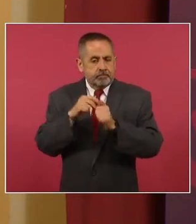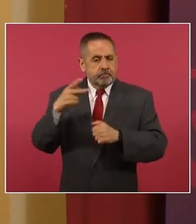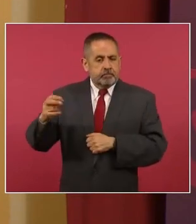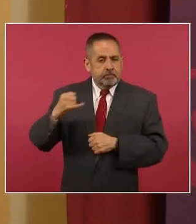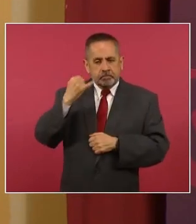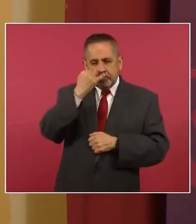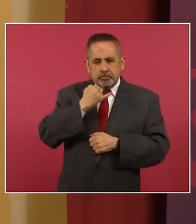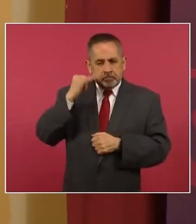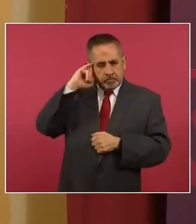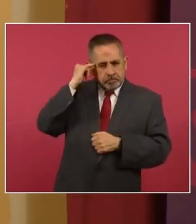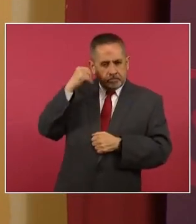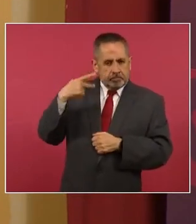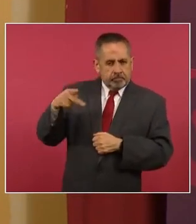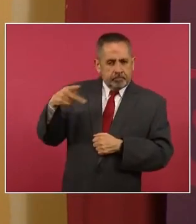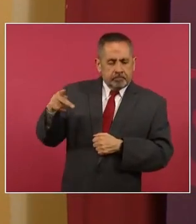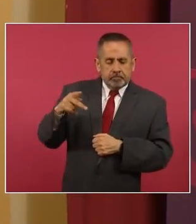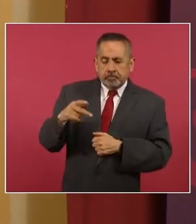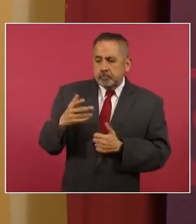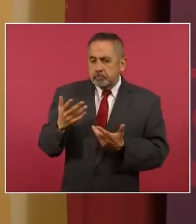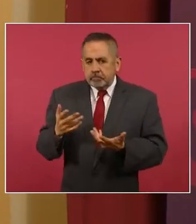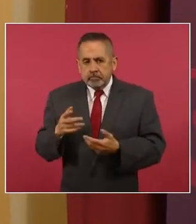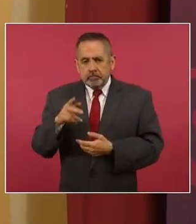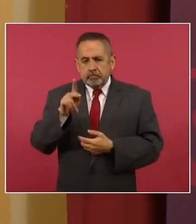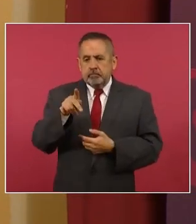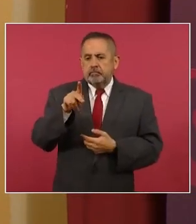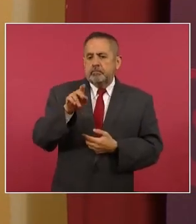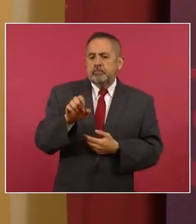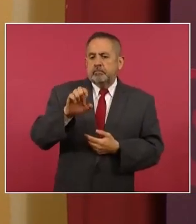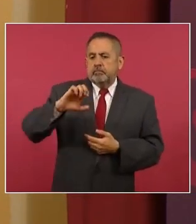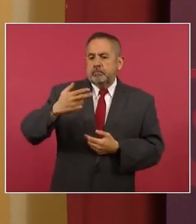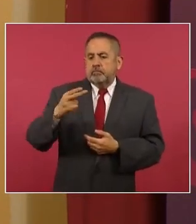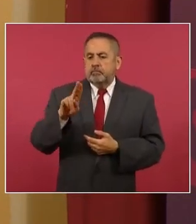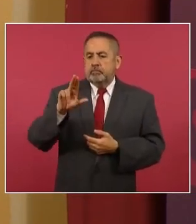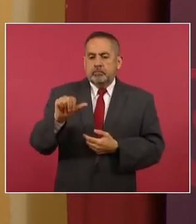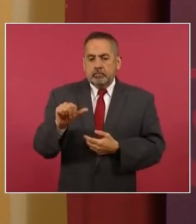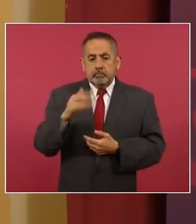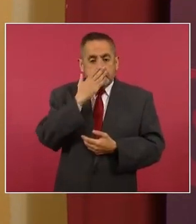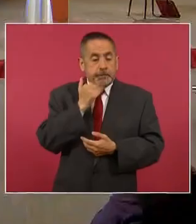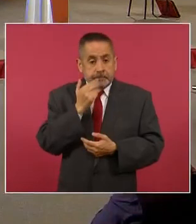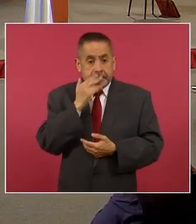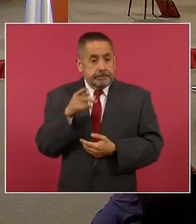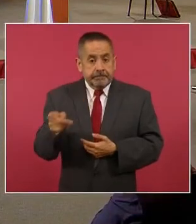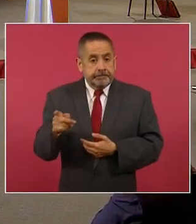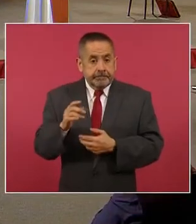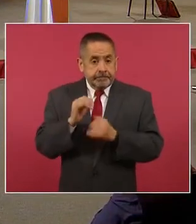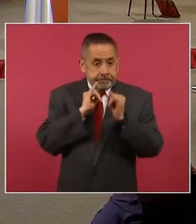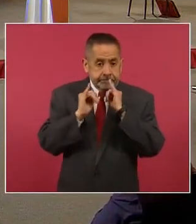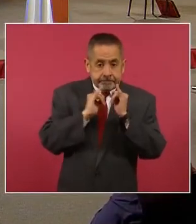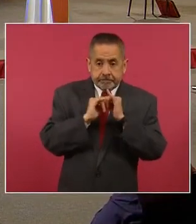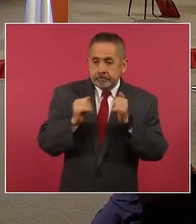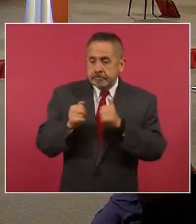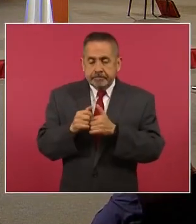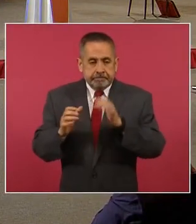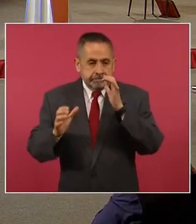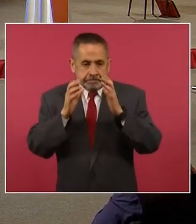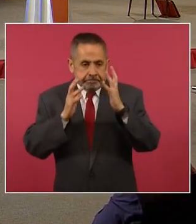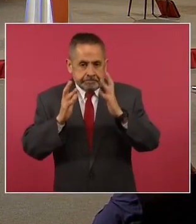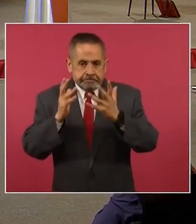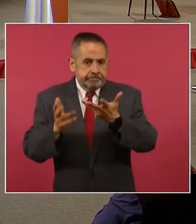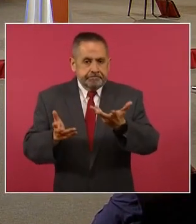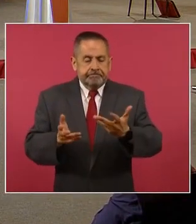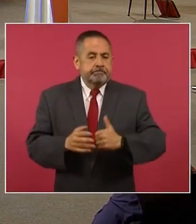materna, y que es el quechua. Tampoco ha contado, dice la